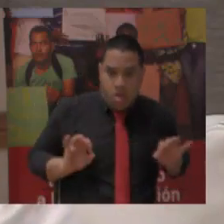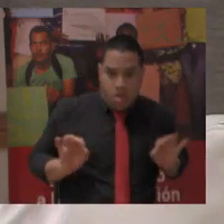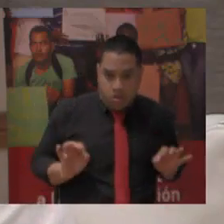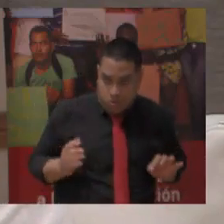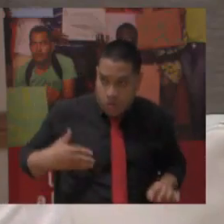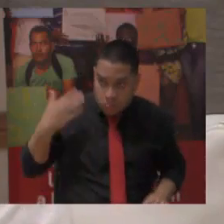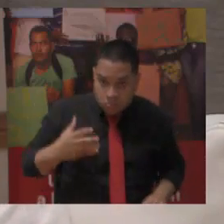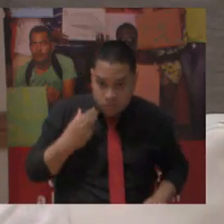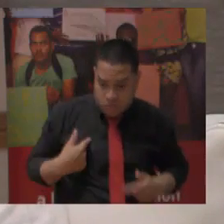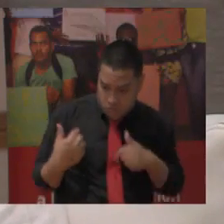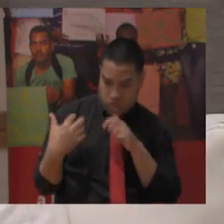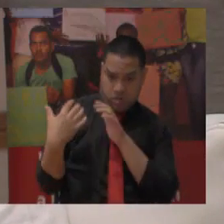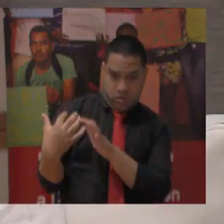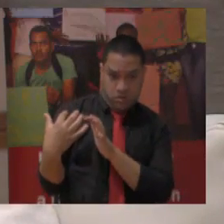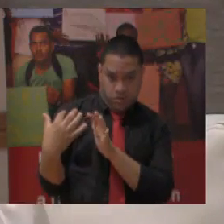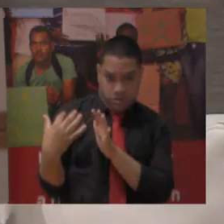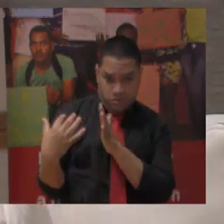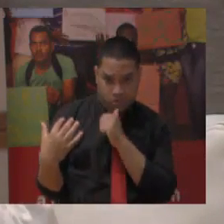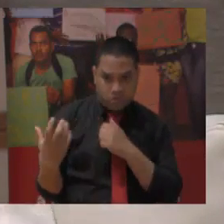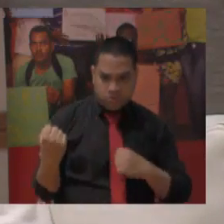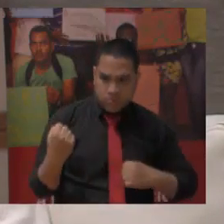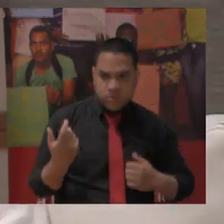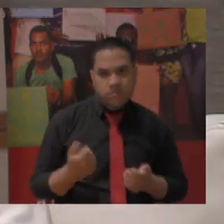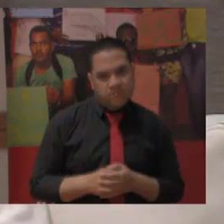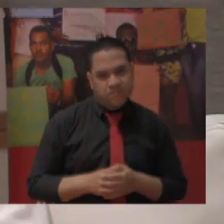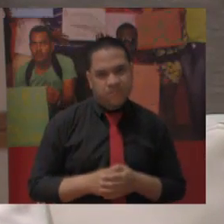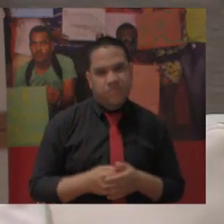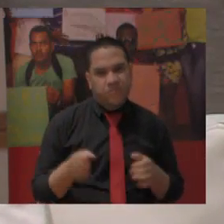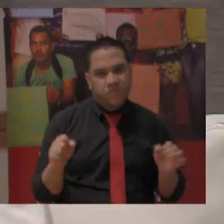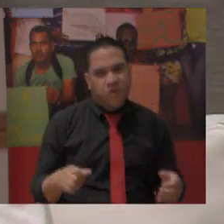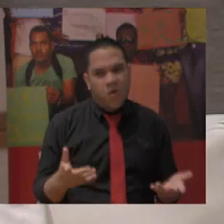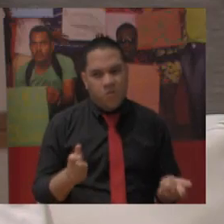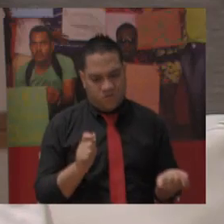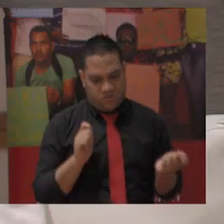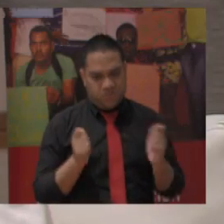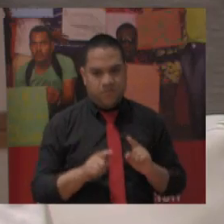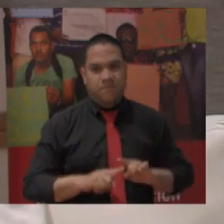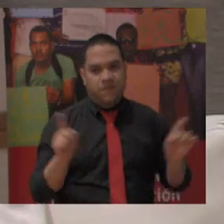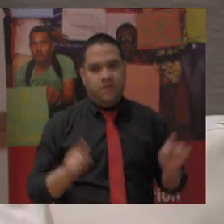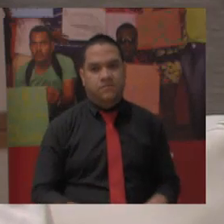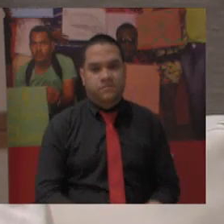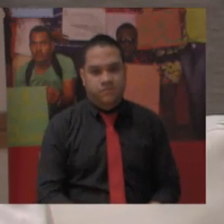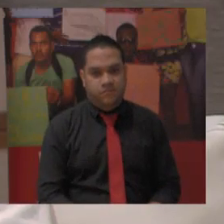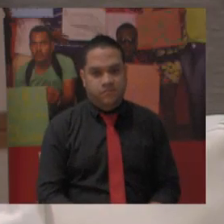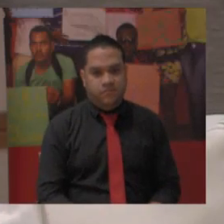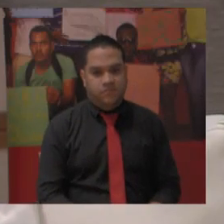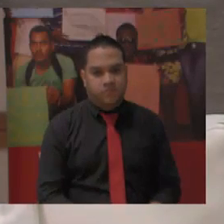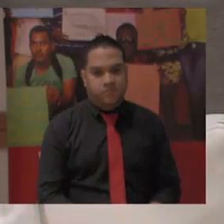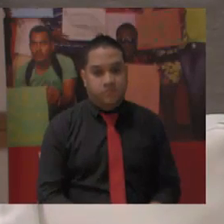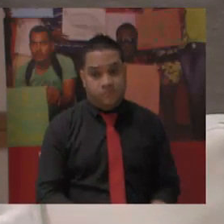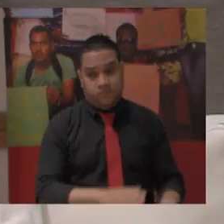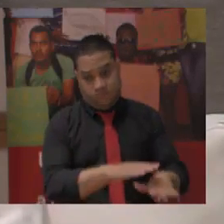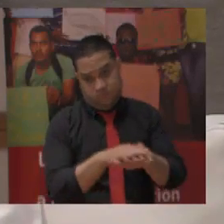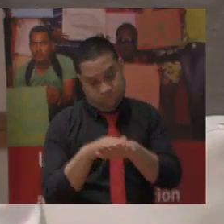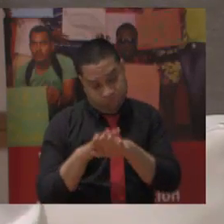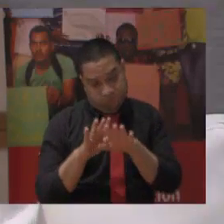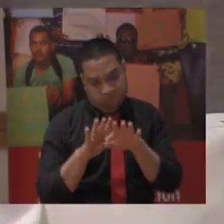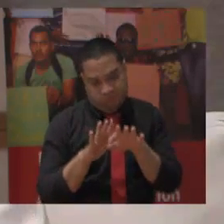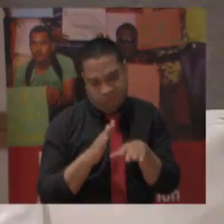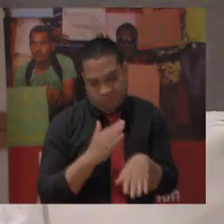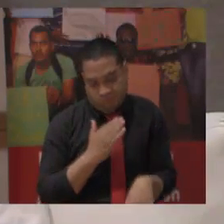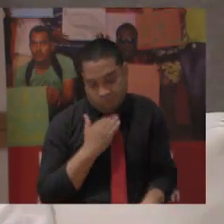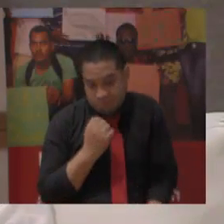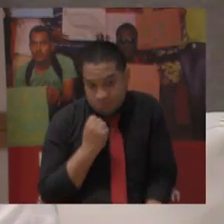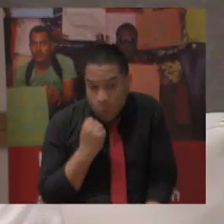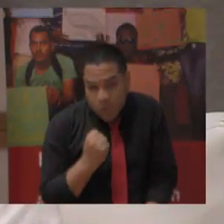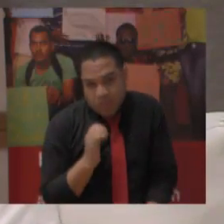la he vivido, puedo hablar de una manera diferente. Yo voy a decir aquí una cosa que puede ser fuerte, la